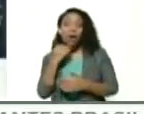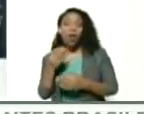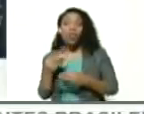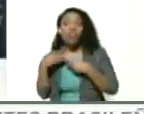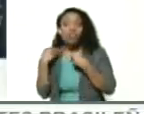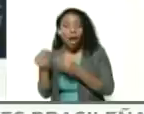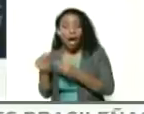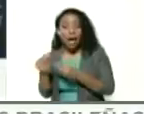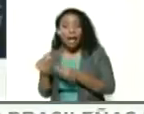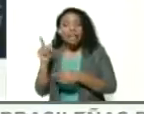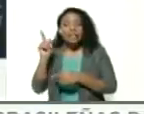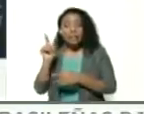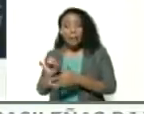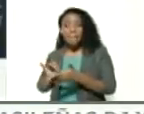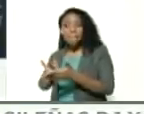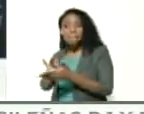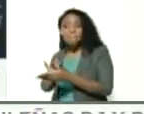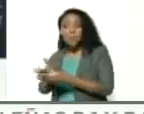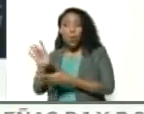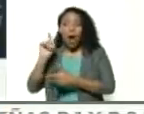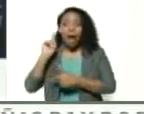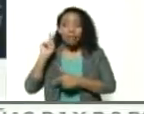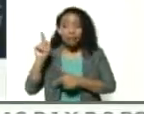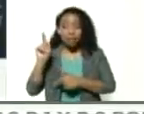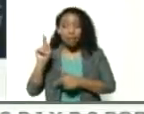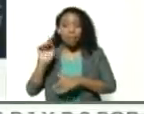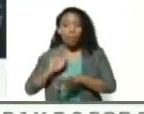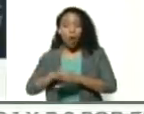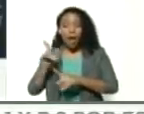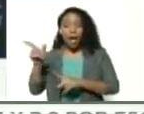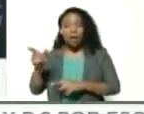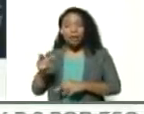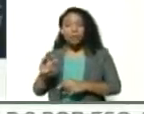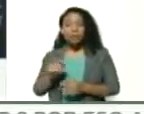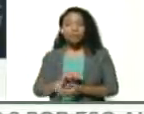dije, te van a dar una patada por ese